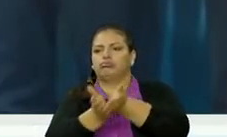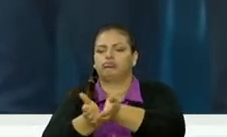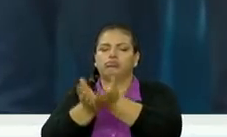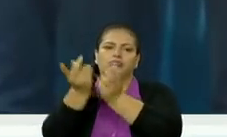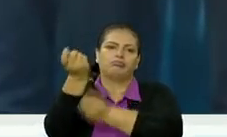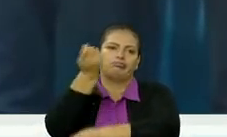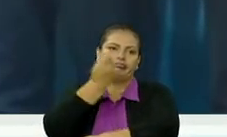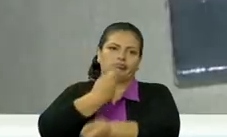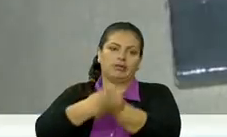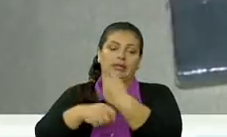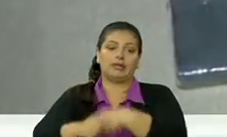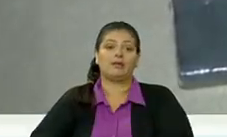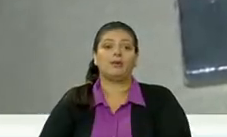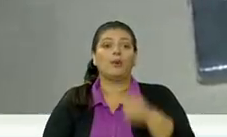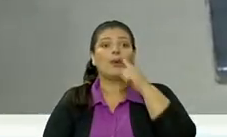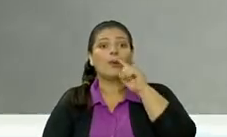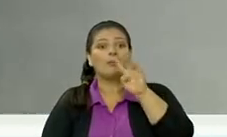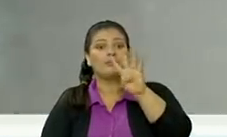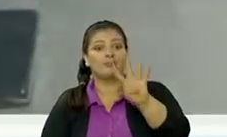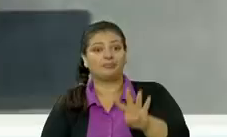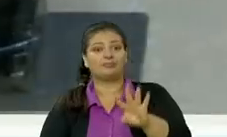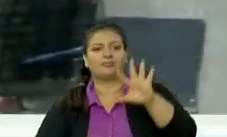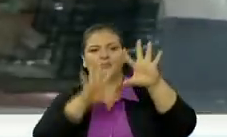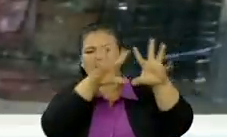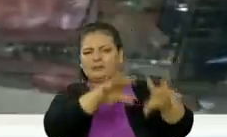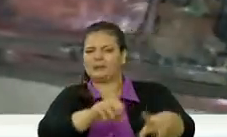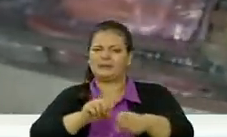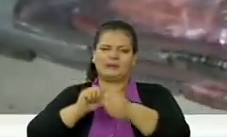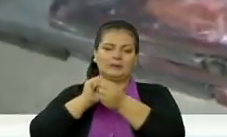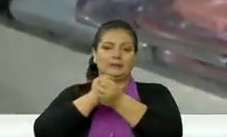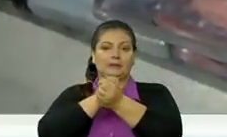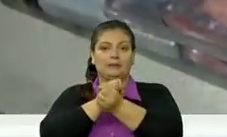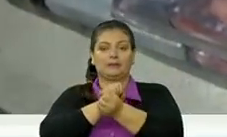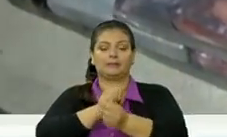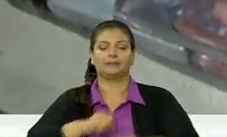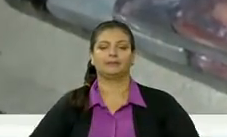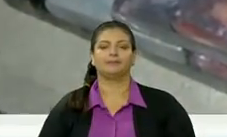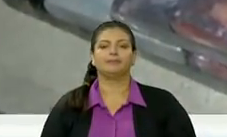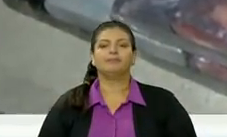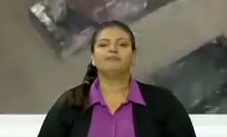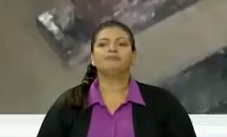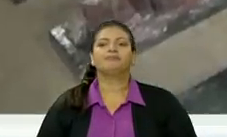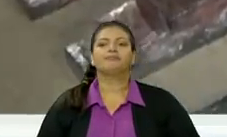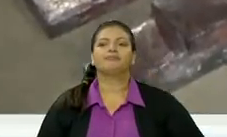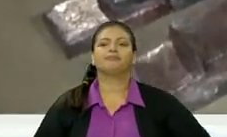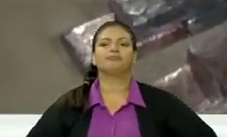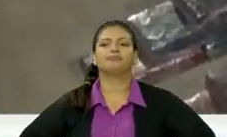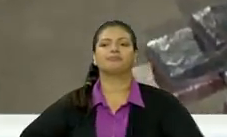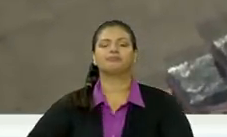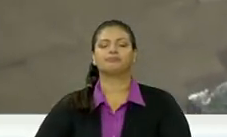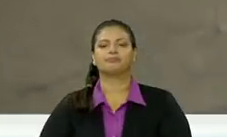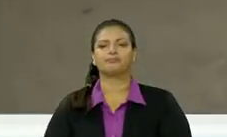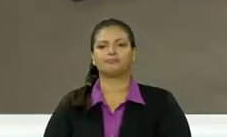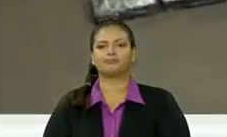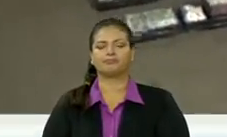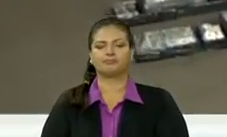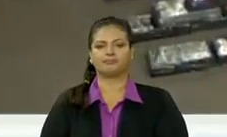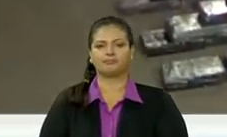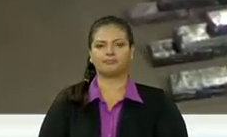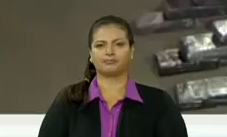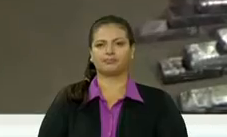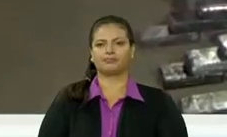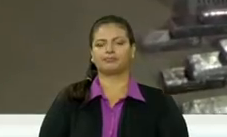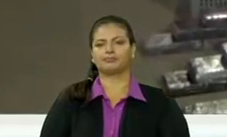presunta organización narcodelictiva a escala internacional fueron detenidos dentro de la acción policial denominada